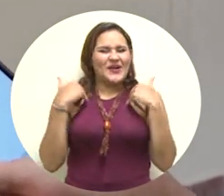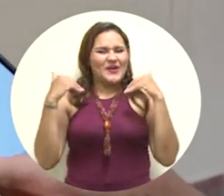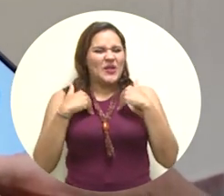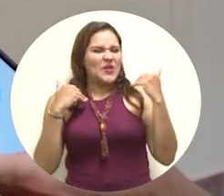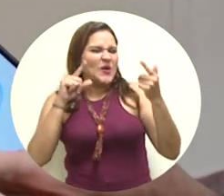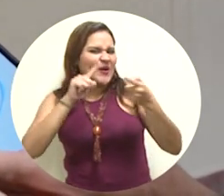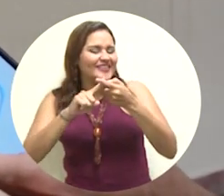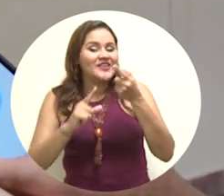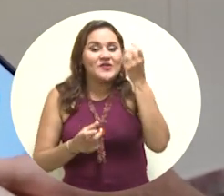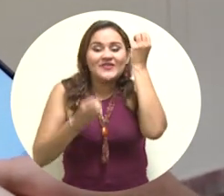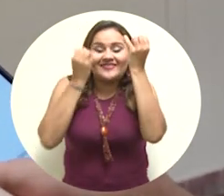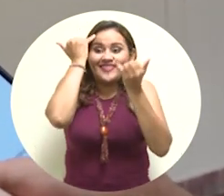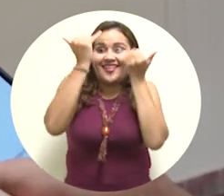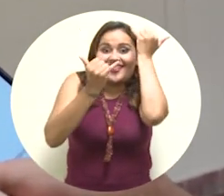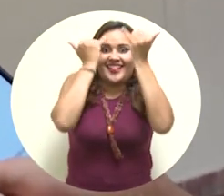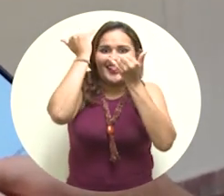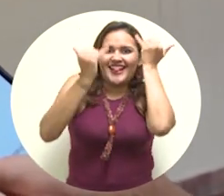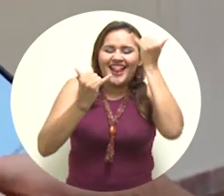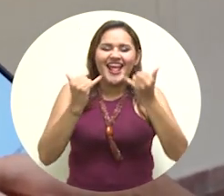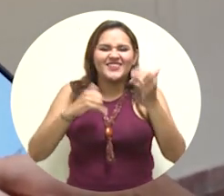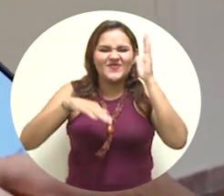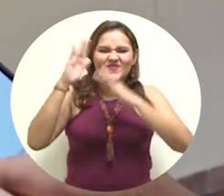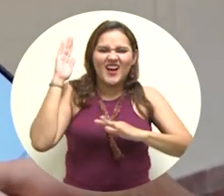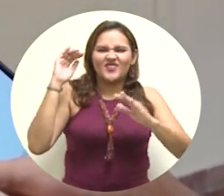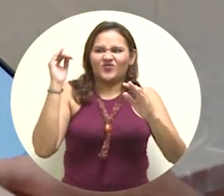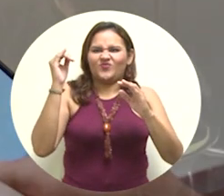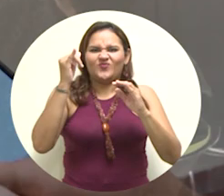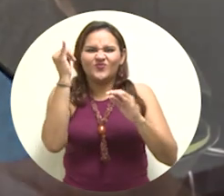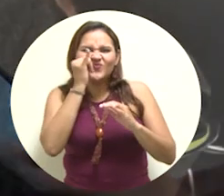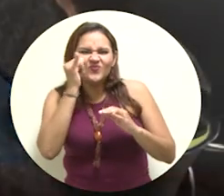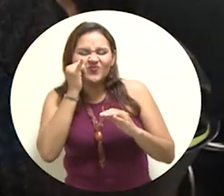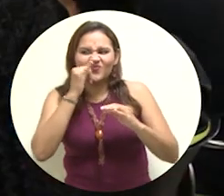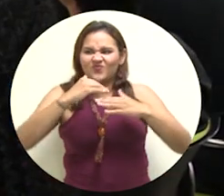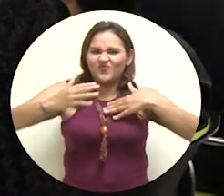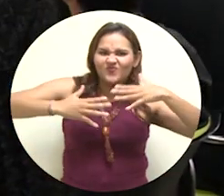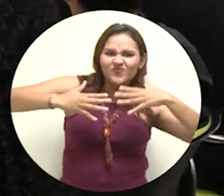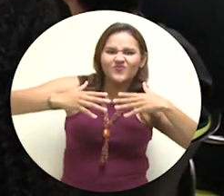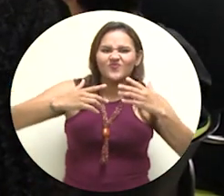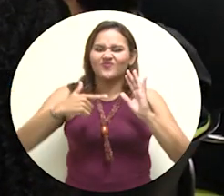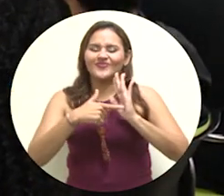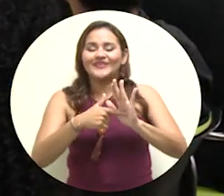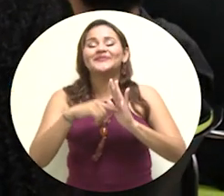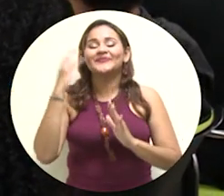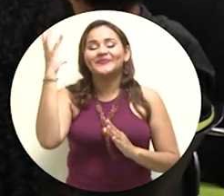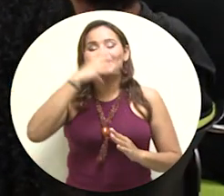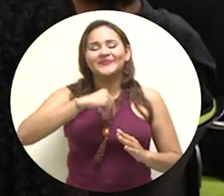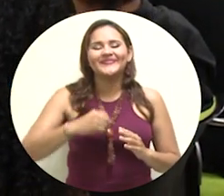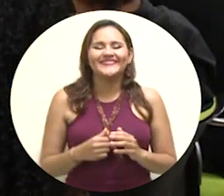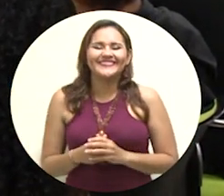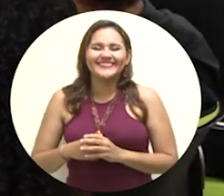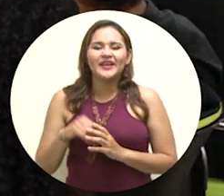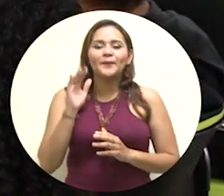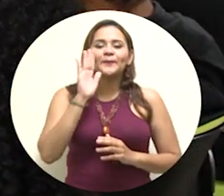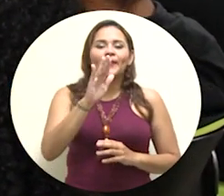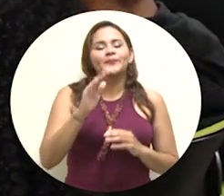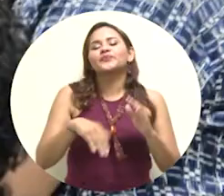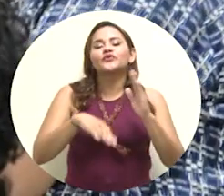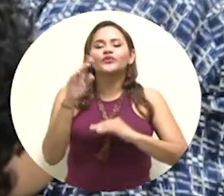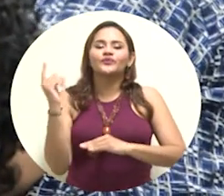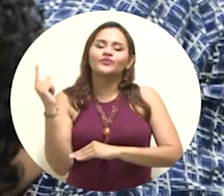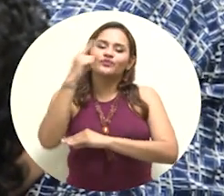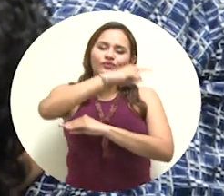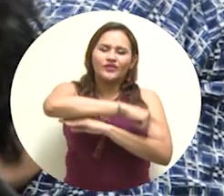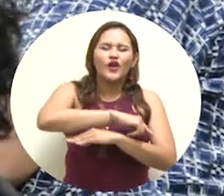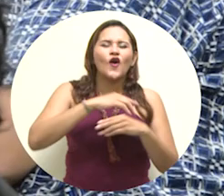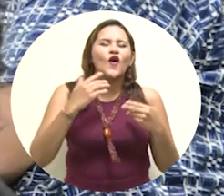crear nuestras realidades a través de las imágenes en movimiento. Durante la jornada se desarrolló la charla TED, ¿Cómo fue